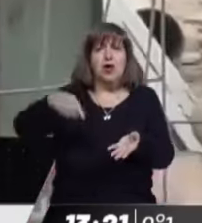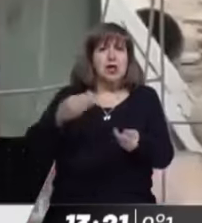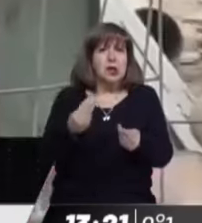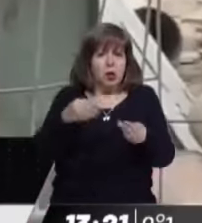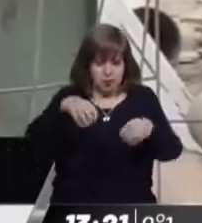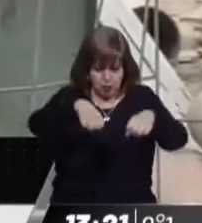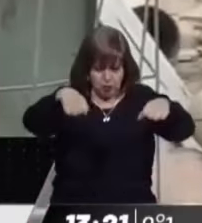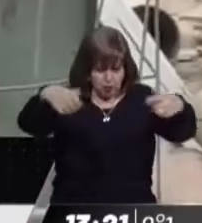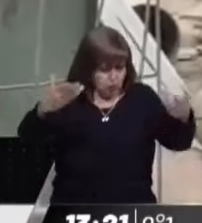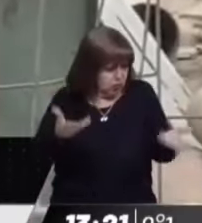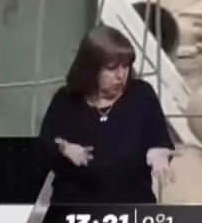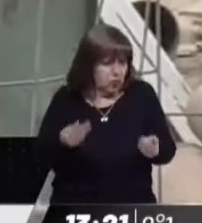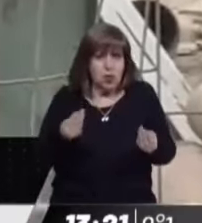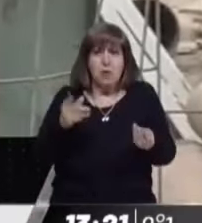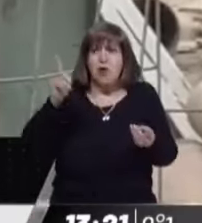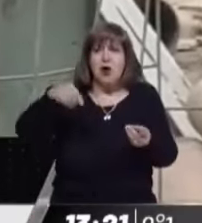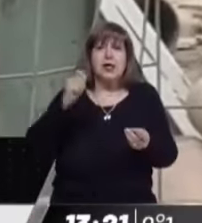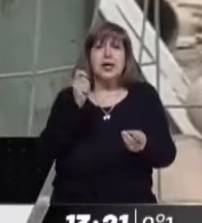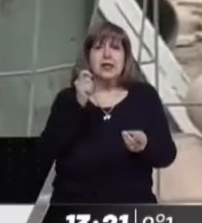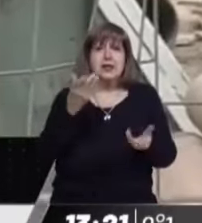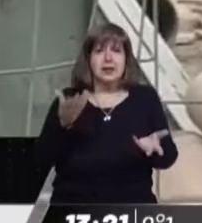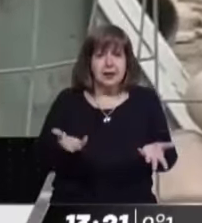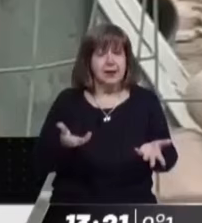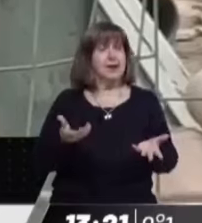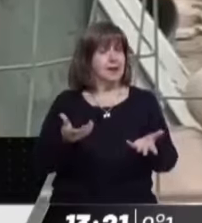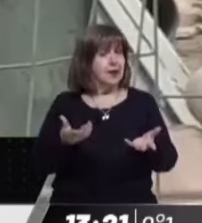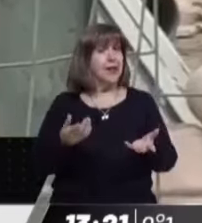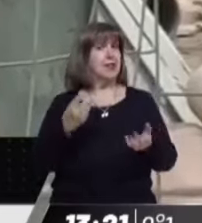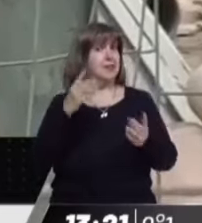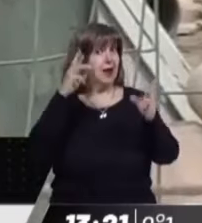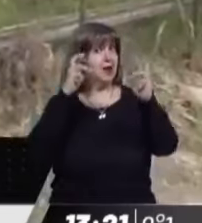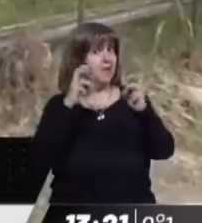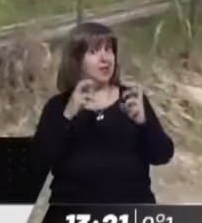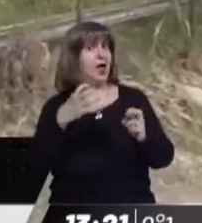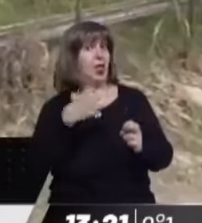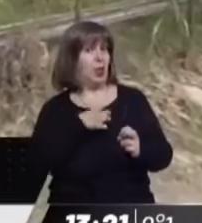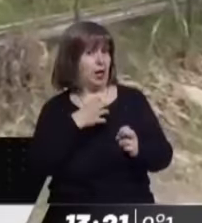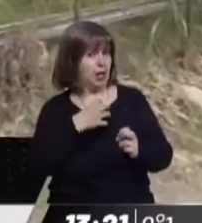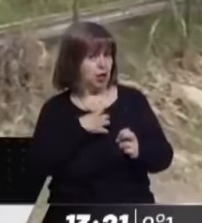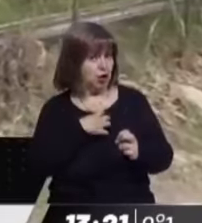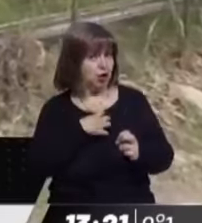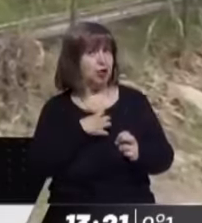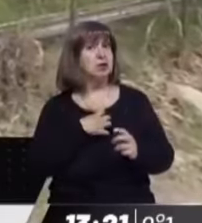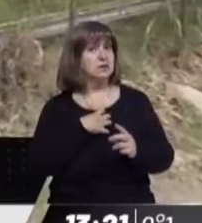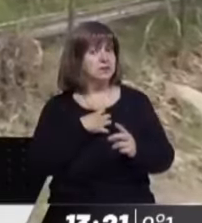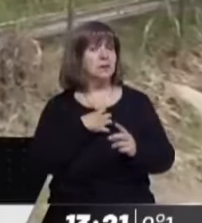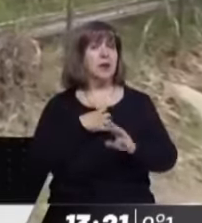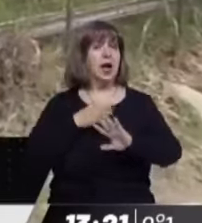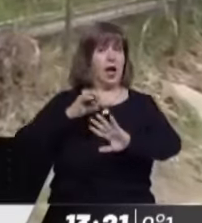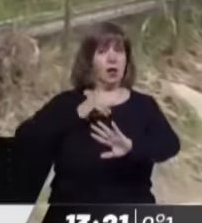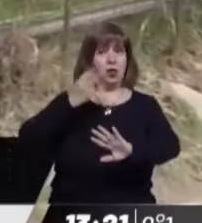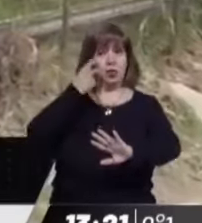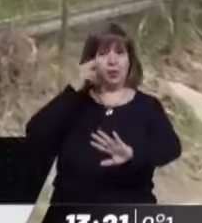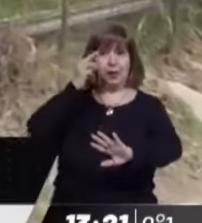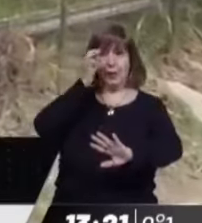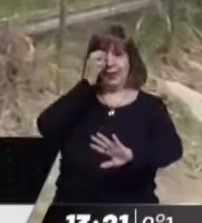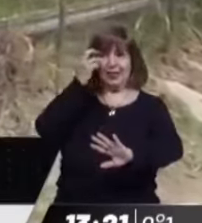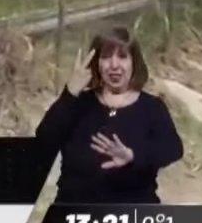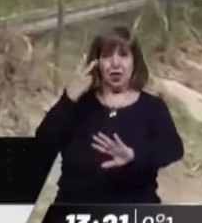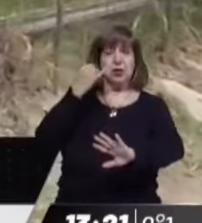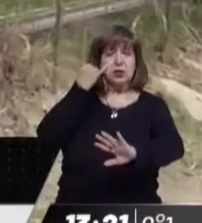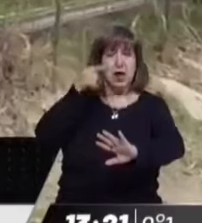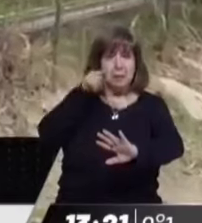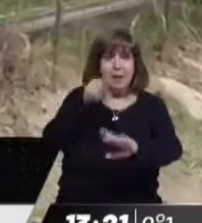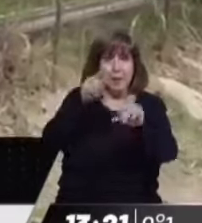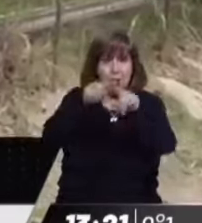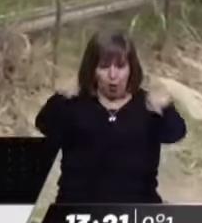estos materiales de dudosa procedencia recordábamos este caso de 2022 donde 8